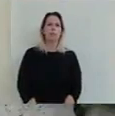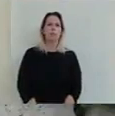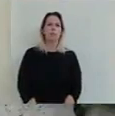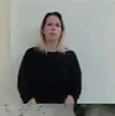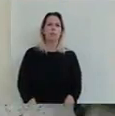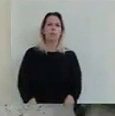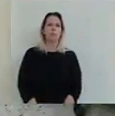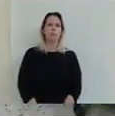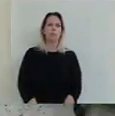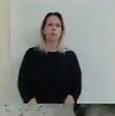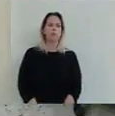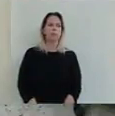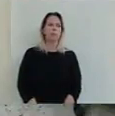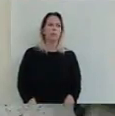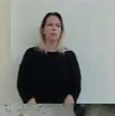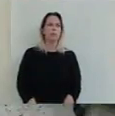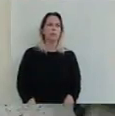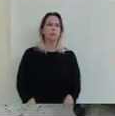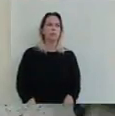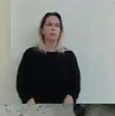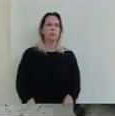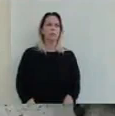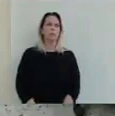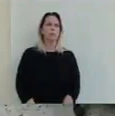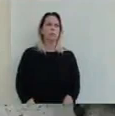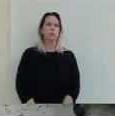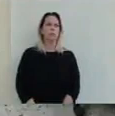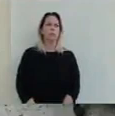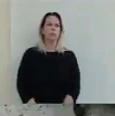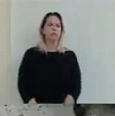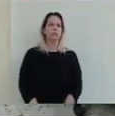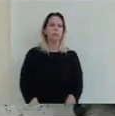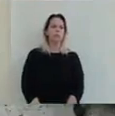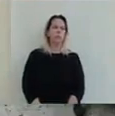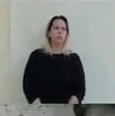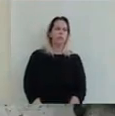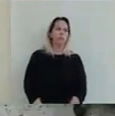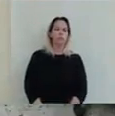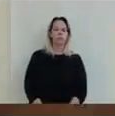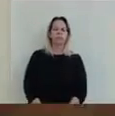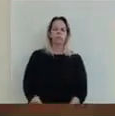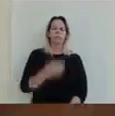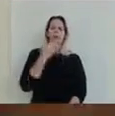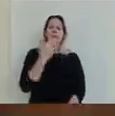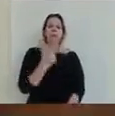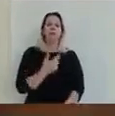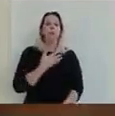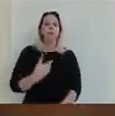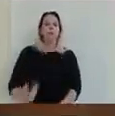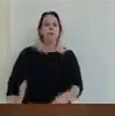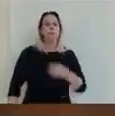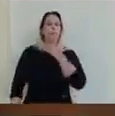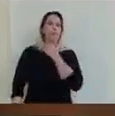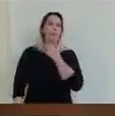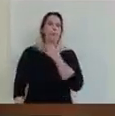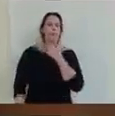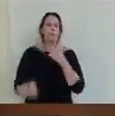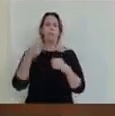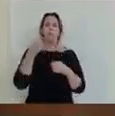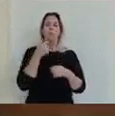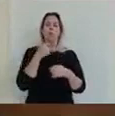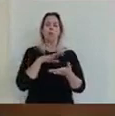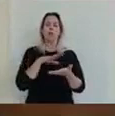Concejal Ferreira Adame. Sí, gracias, señora Presidente. En relación a lo que dice la concejala